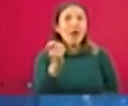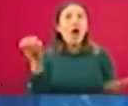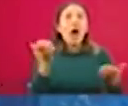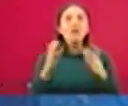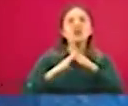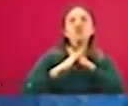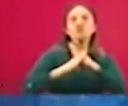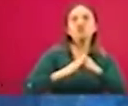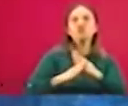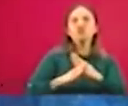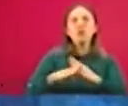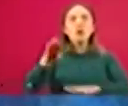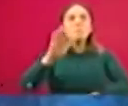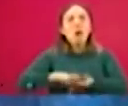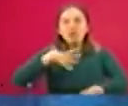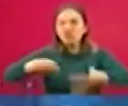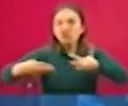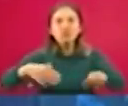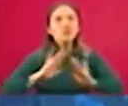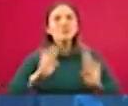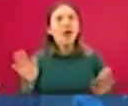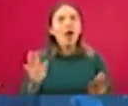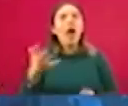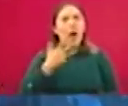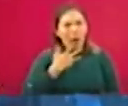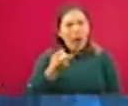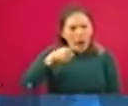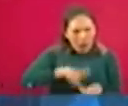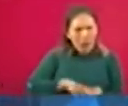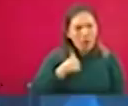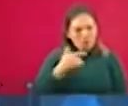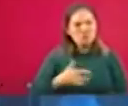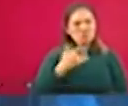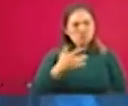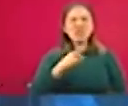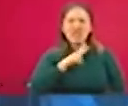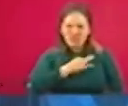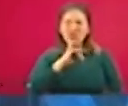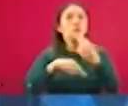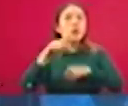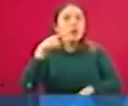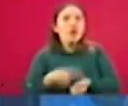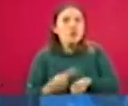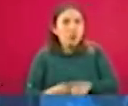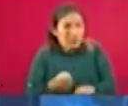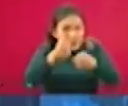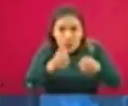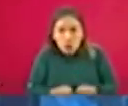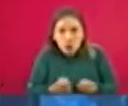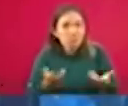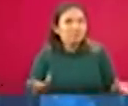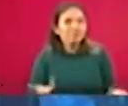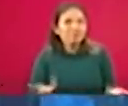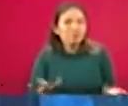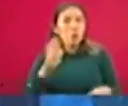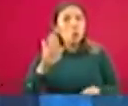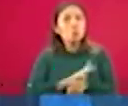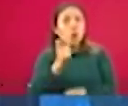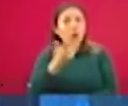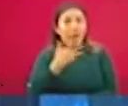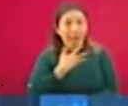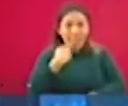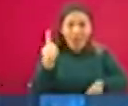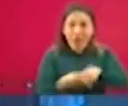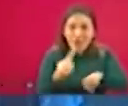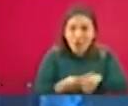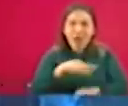y proponer. Yo siempre veo con optimismo que la intención de fondo que puede estar detrás de la mayoría de las personas que emiten